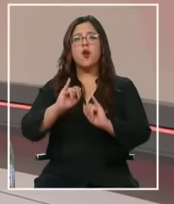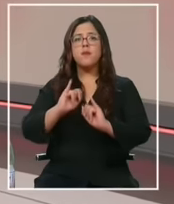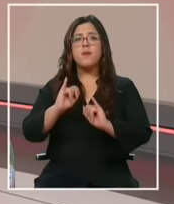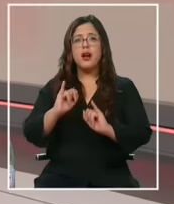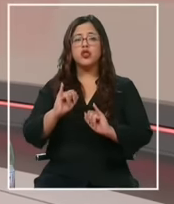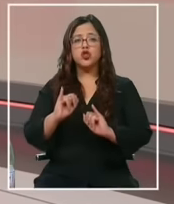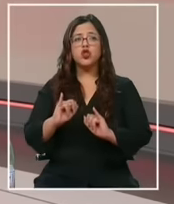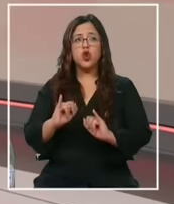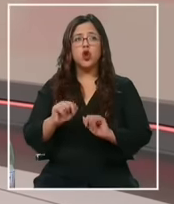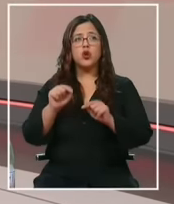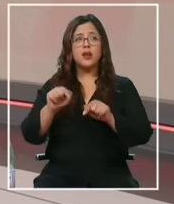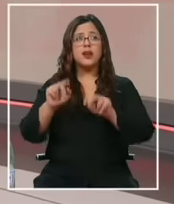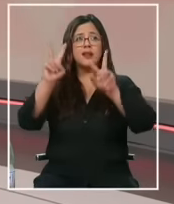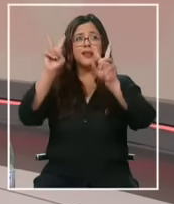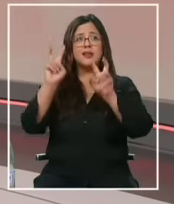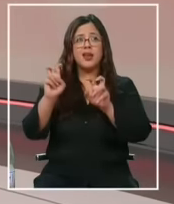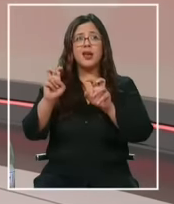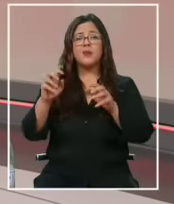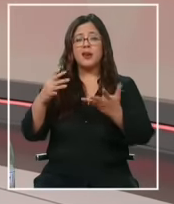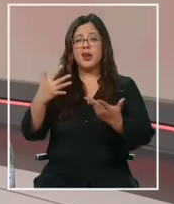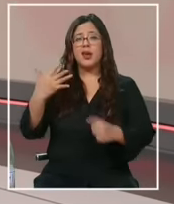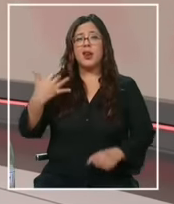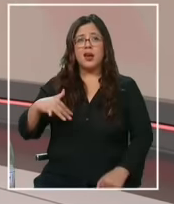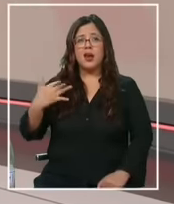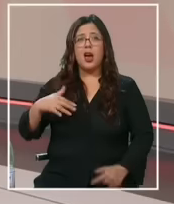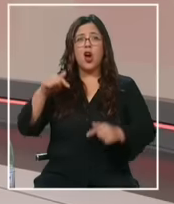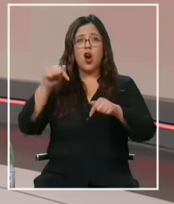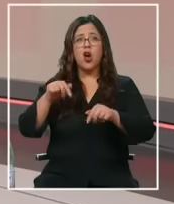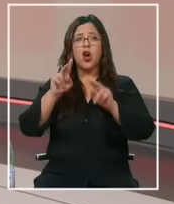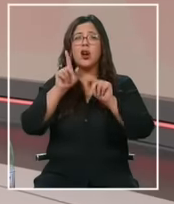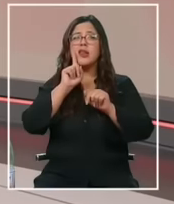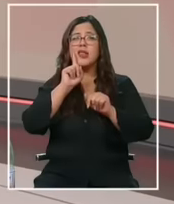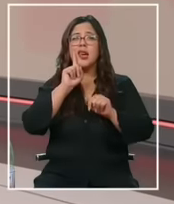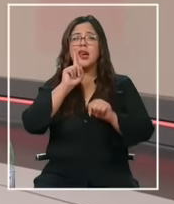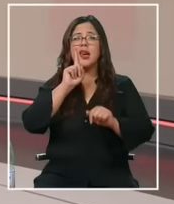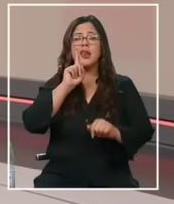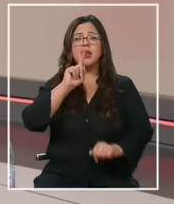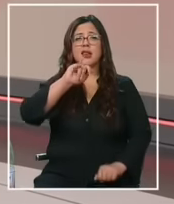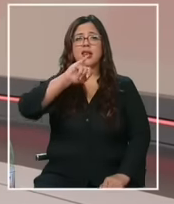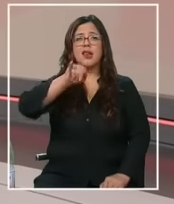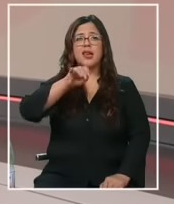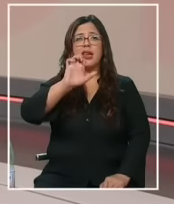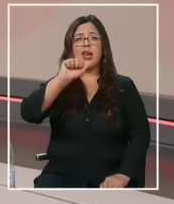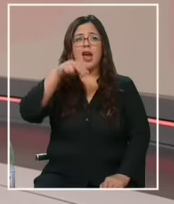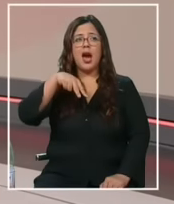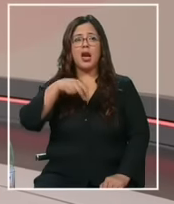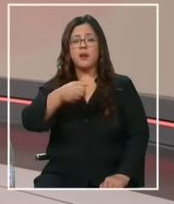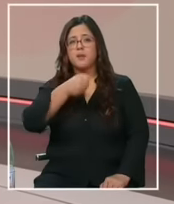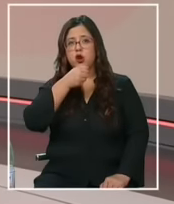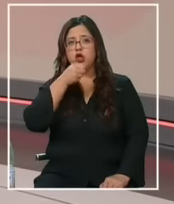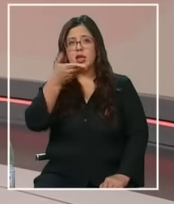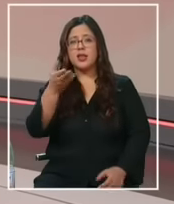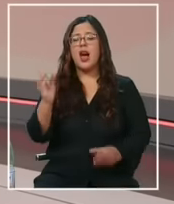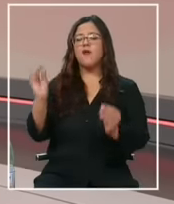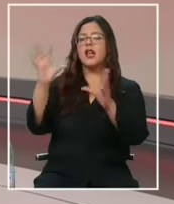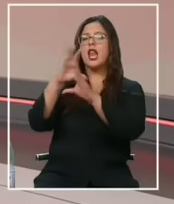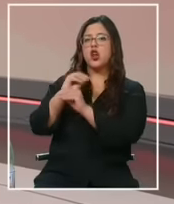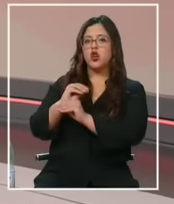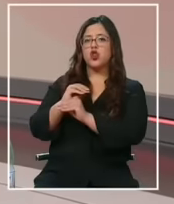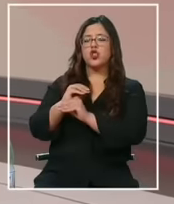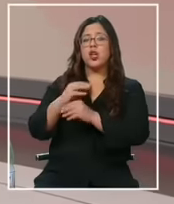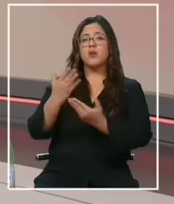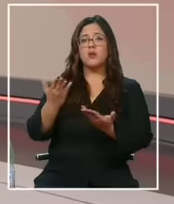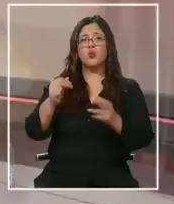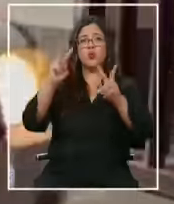últimas informaciones sobre esta que sin duda es la noticia del día, las tiene Jan Giacchetti. Jan, buenas noches. Buenas noches, Constanza.